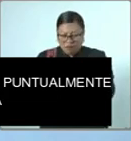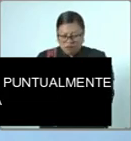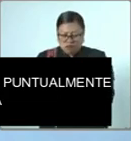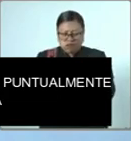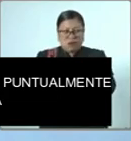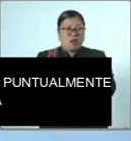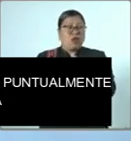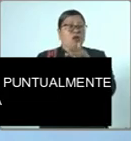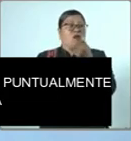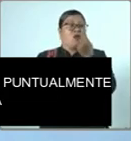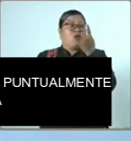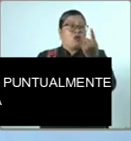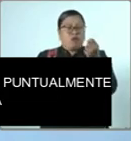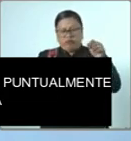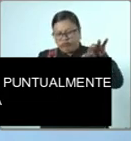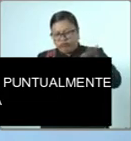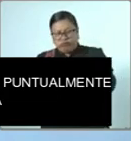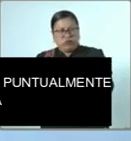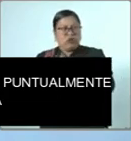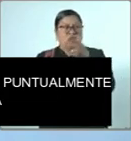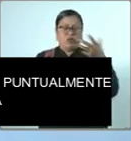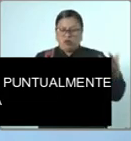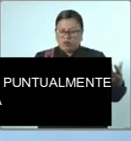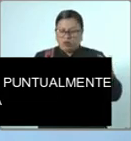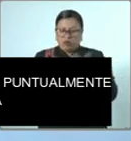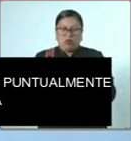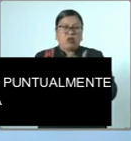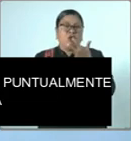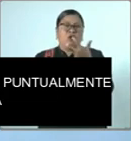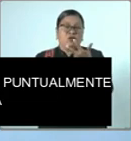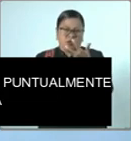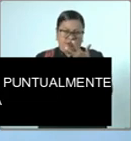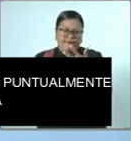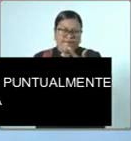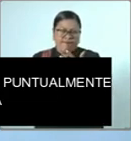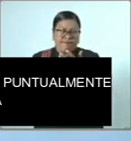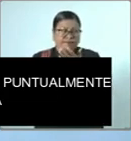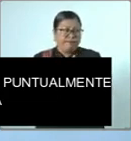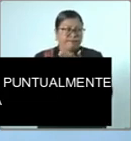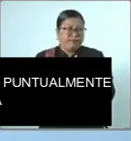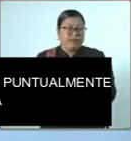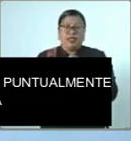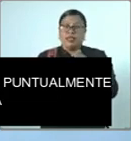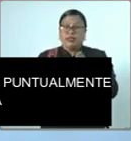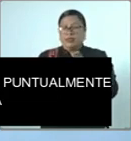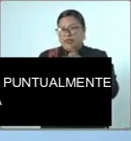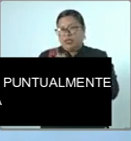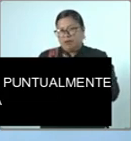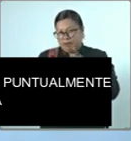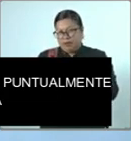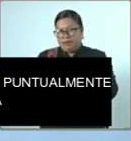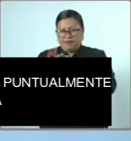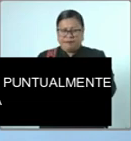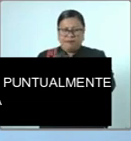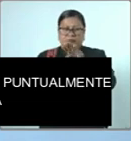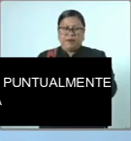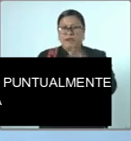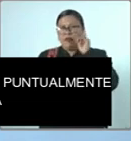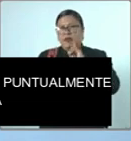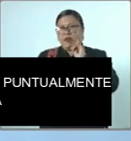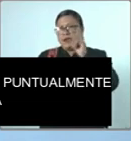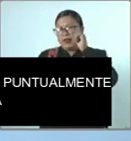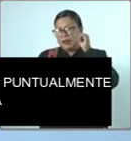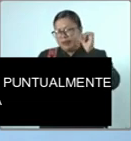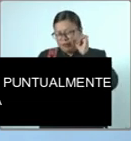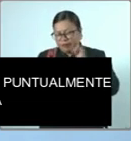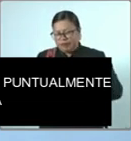y 8 en total. Esta que tenemos reportada aquí, señor gobernador, es donde falleció la persona del sexo femenino el día de ayer.